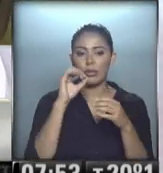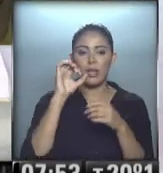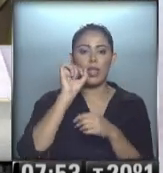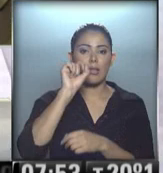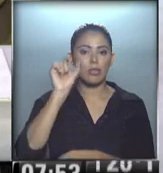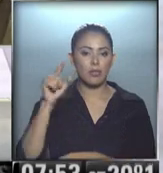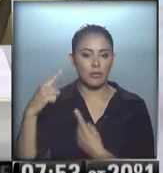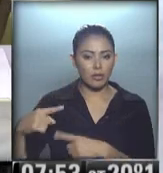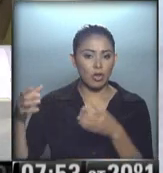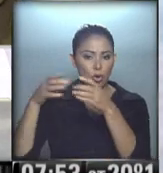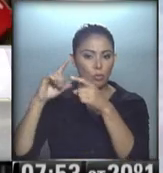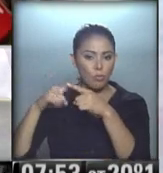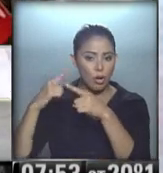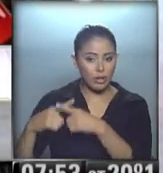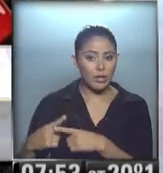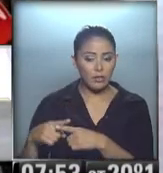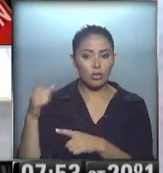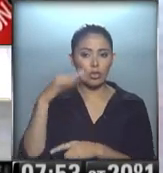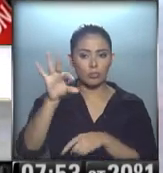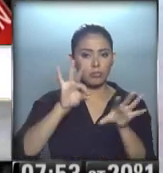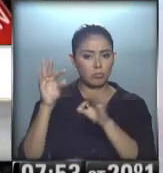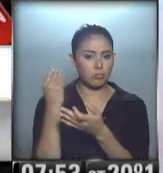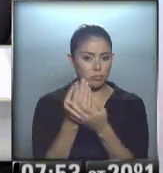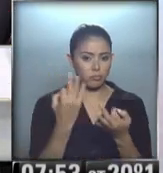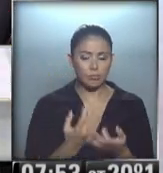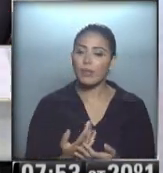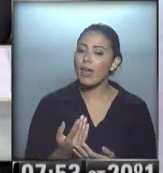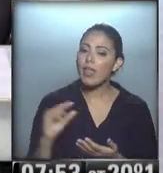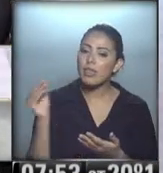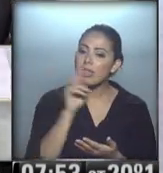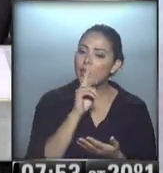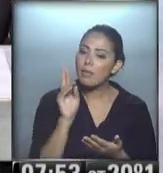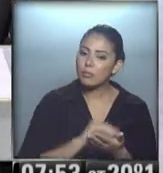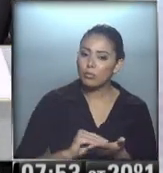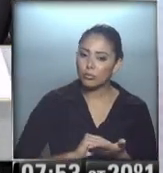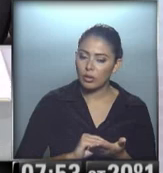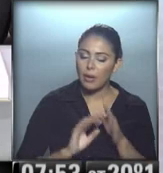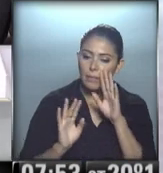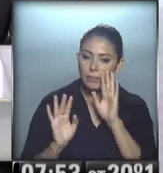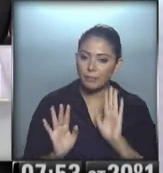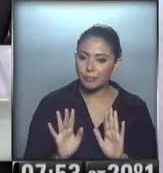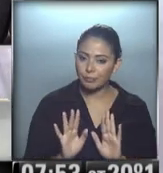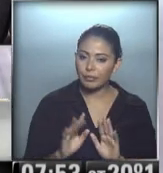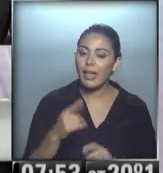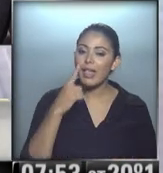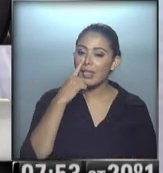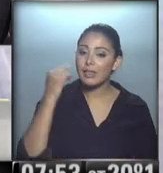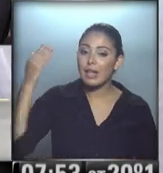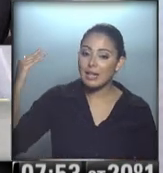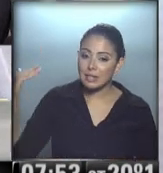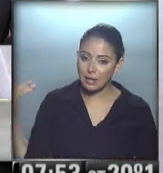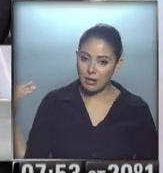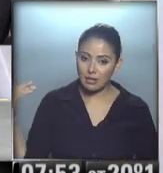fuerzas políticas que han estado presentes y han sido elegidos. Diputada, a ver, durante la jornada de